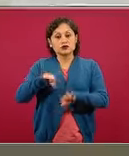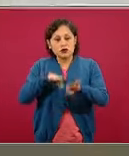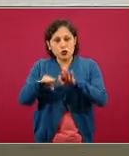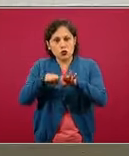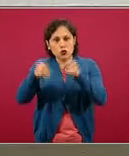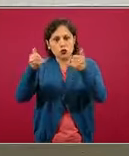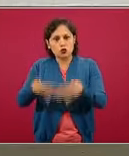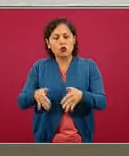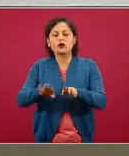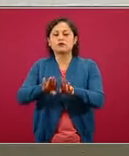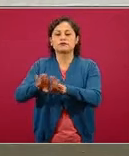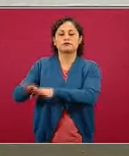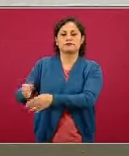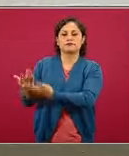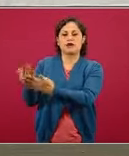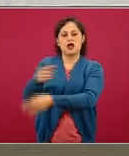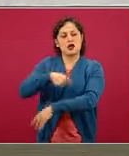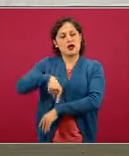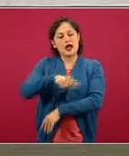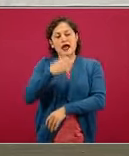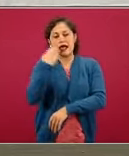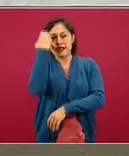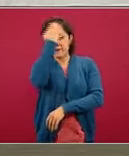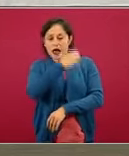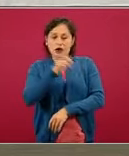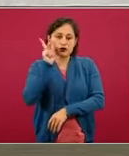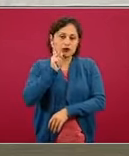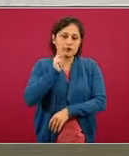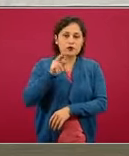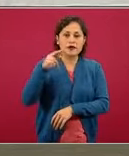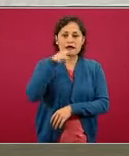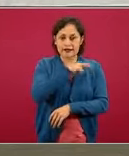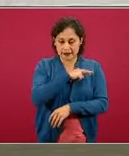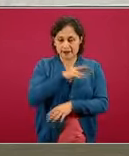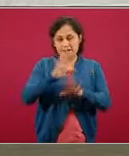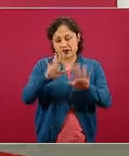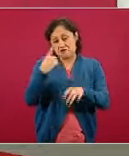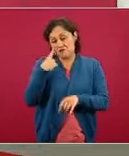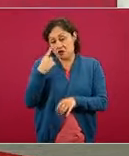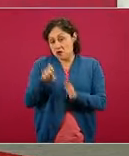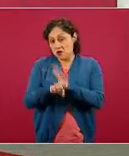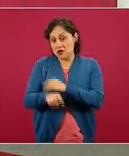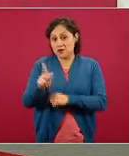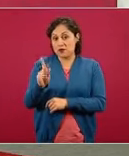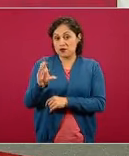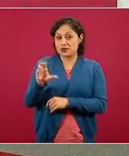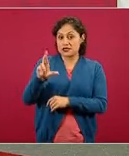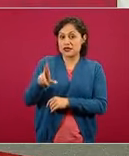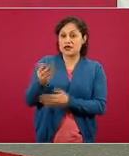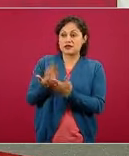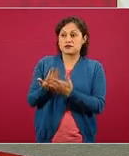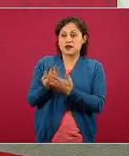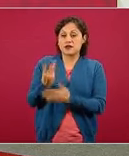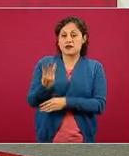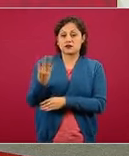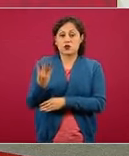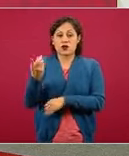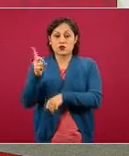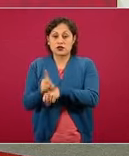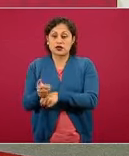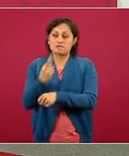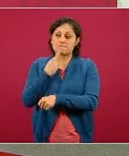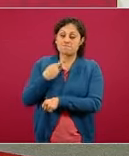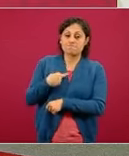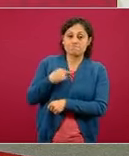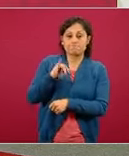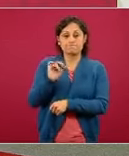de demanda diagnóstica y entonces un PCR que a lo mejor hoy dura 3 o 4 días en tener un resultado, con